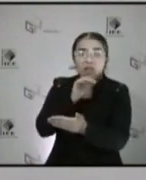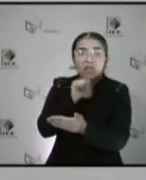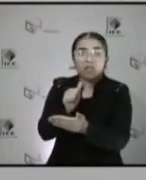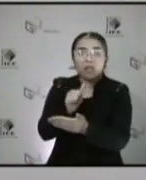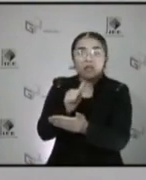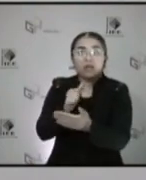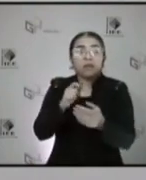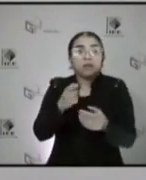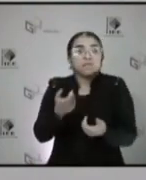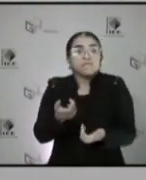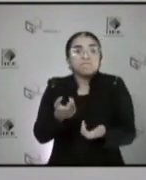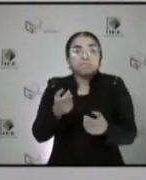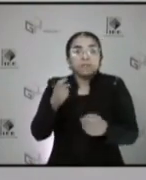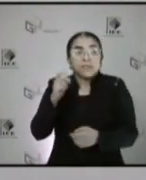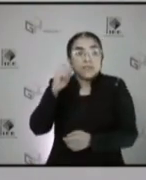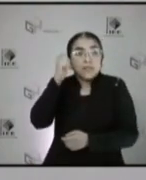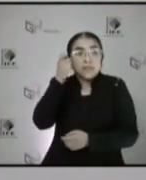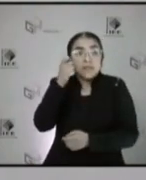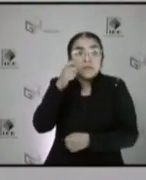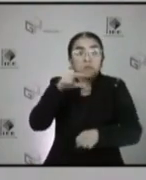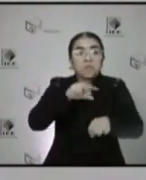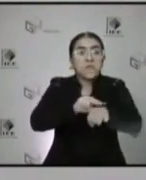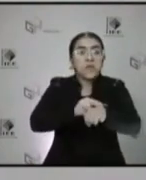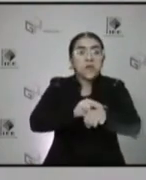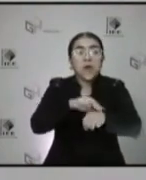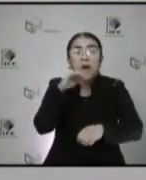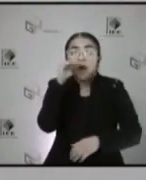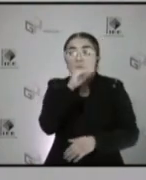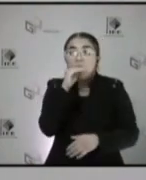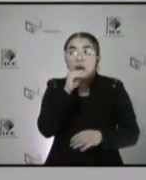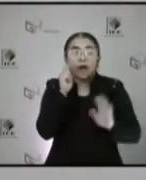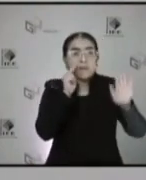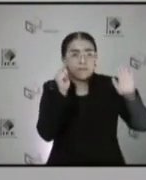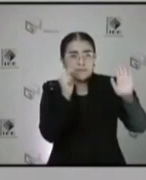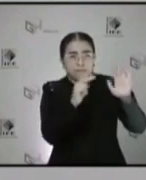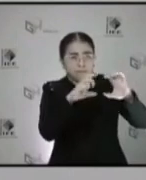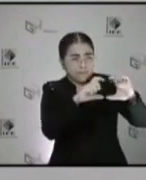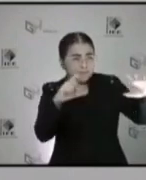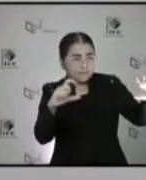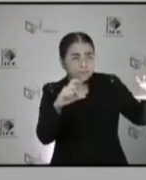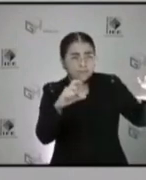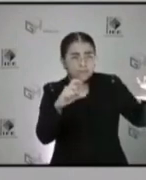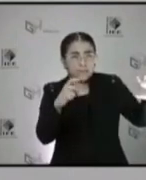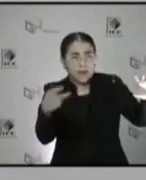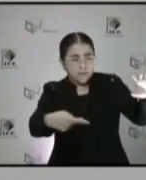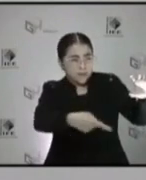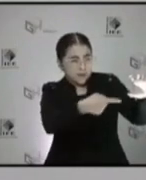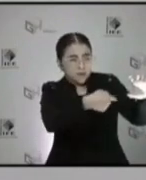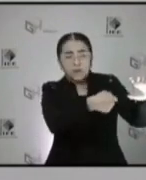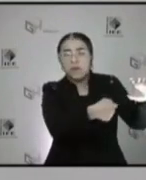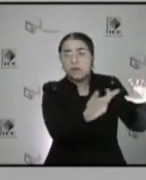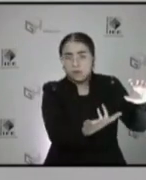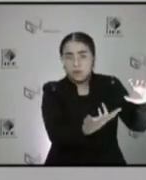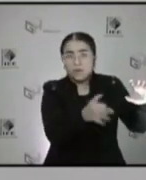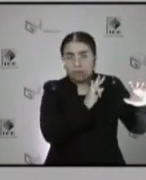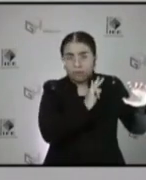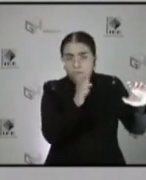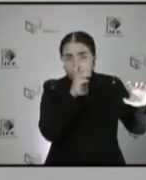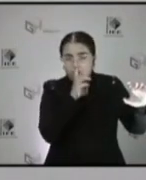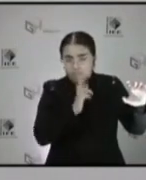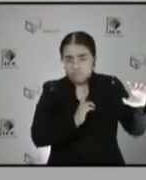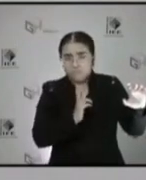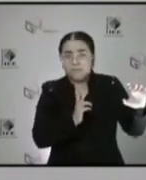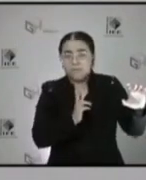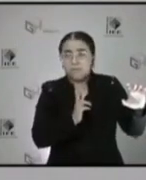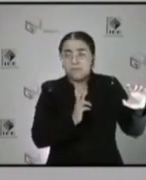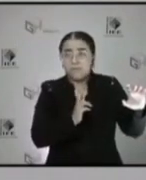de algún servicio médico gratuito? Aquí está la pregunta y, por supuesto, la invitación a que respondan la pregunta de la ciudadanía.